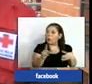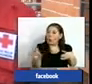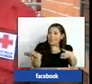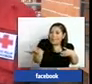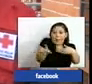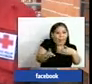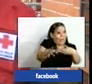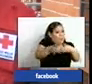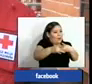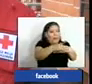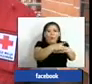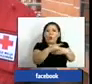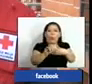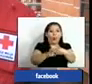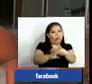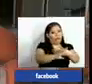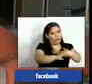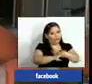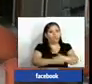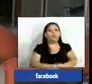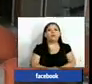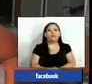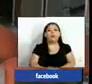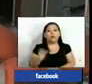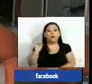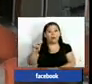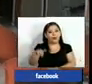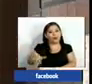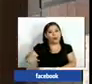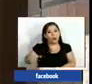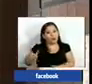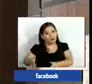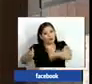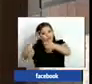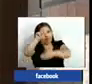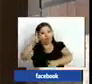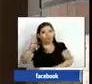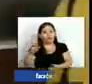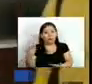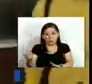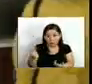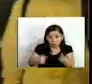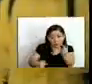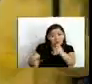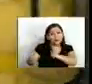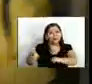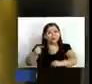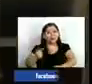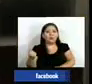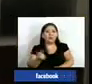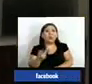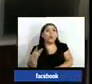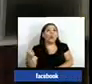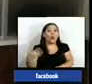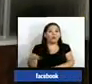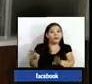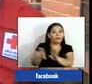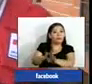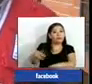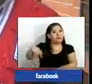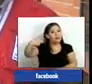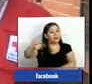no se contagien de COVID. Este centro asistencial recibirá a más pacientes hasta el 6 de